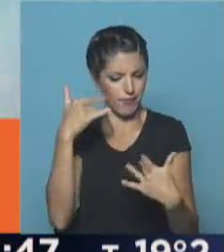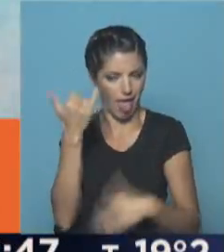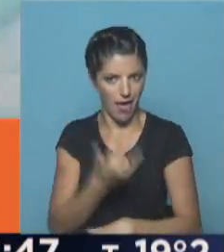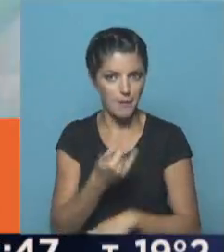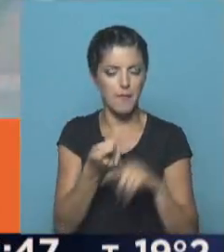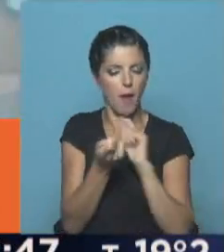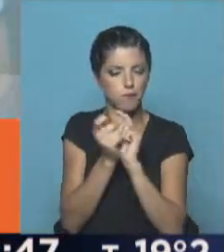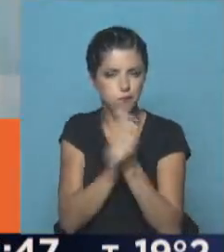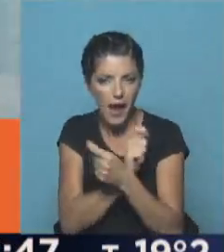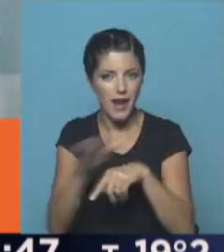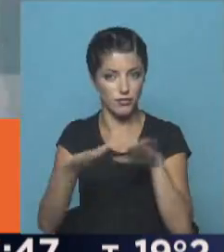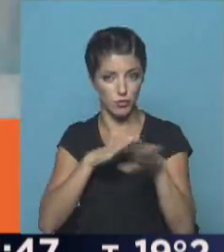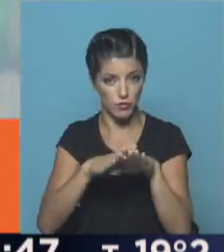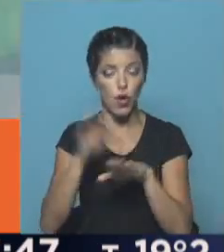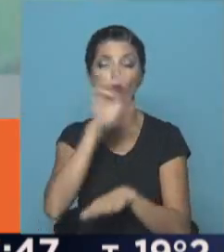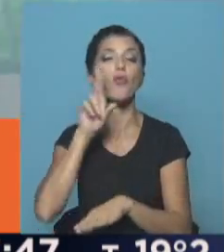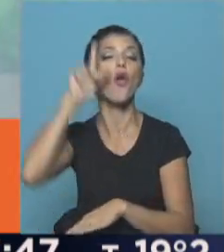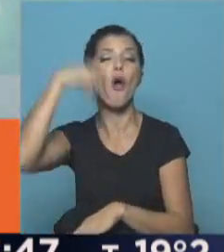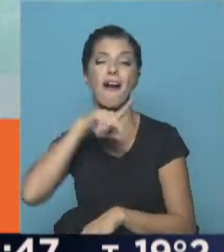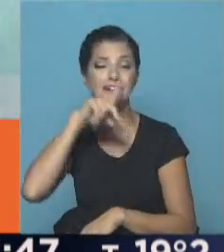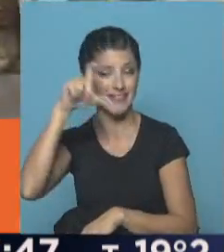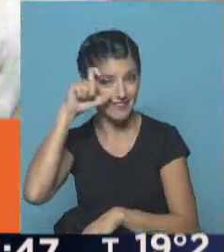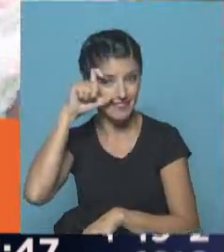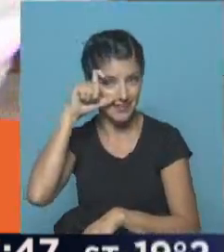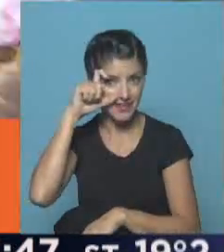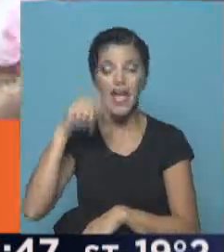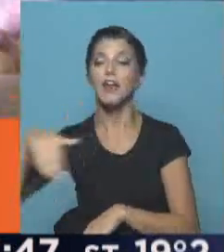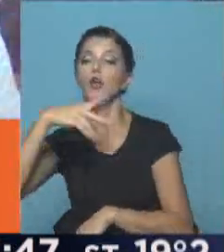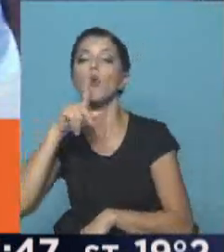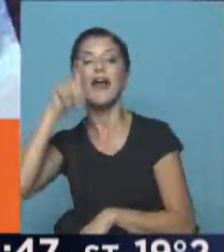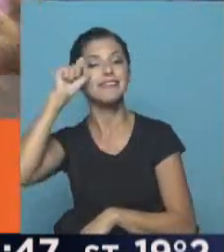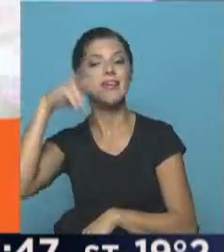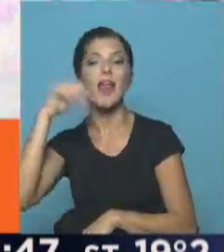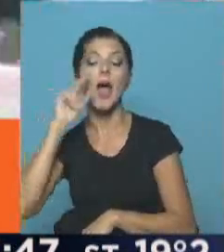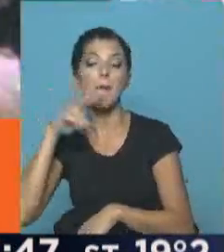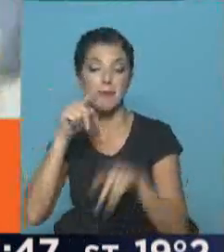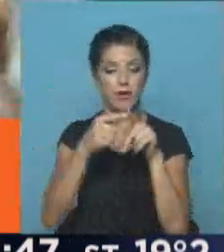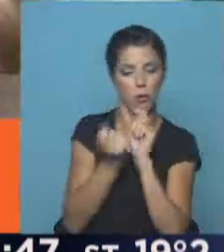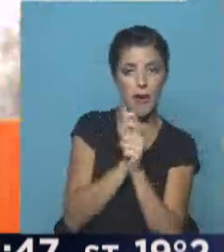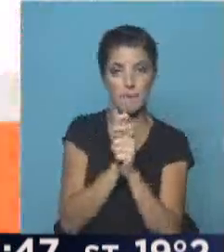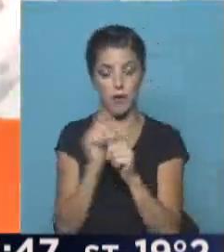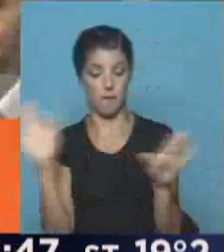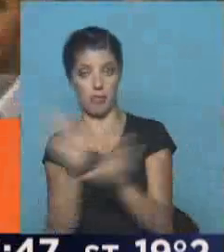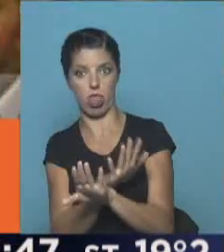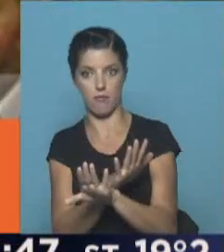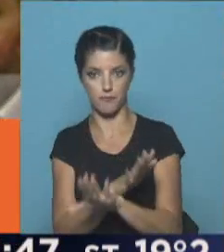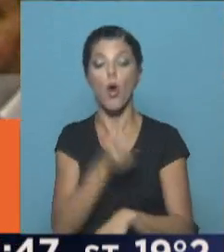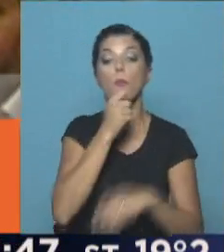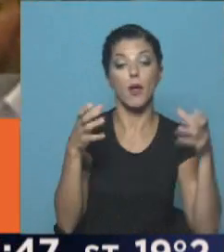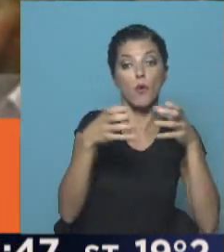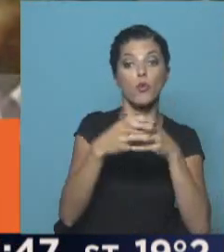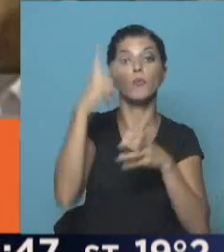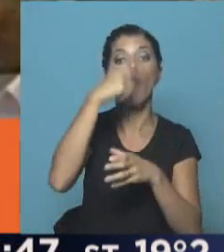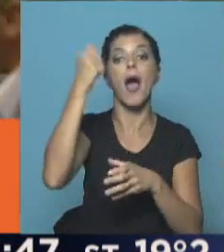a las cambiantes realidades de Medio Oriente, desafiando a Tel Aviv con movimientos inesperados. Por un lado, el movimiento palestino